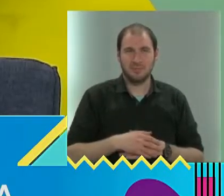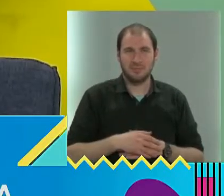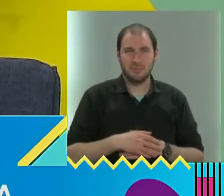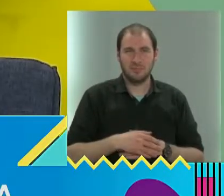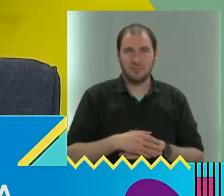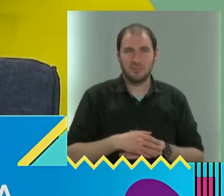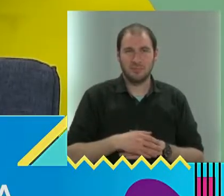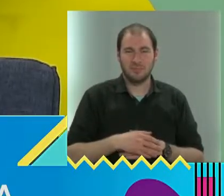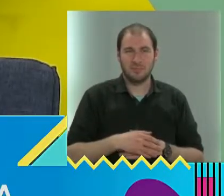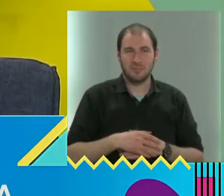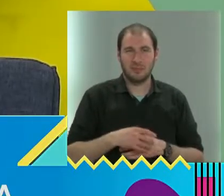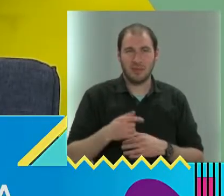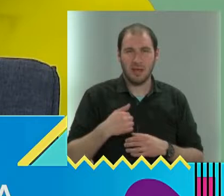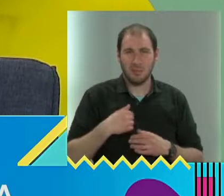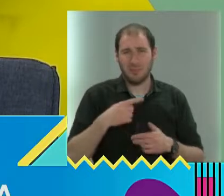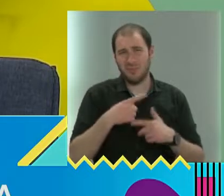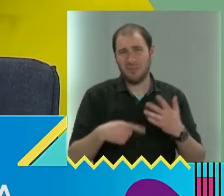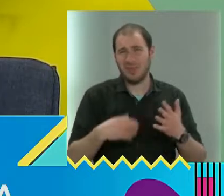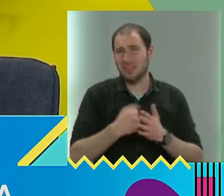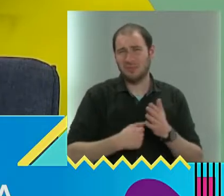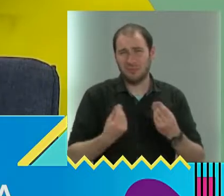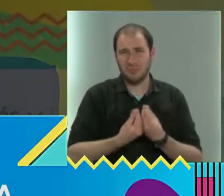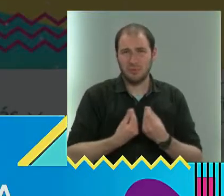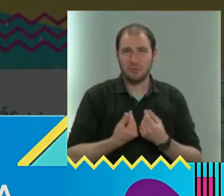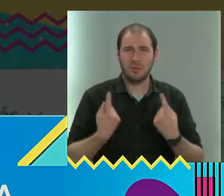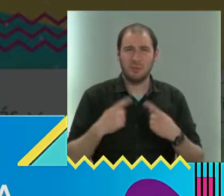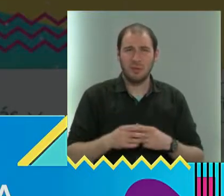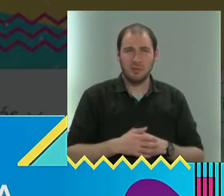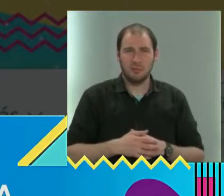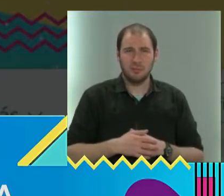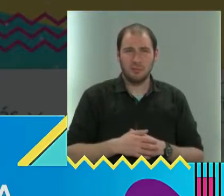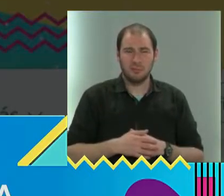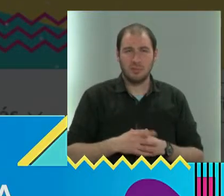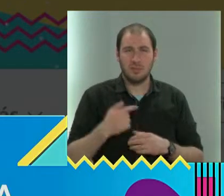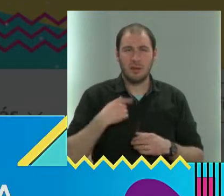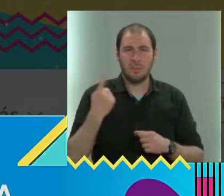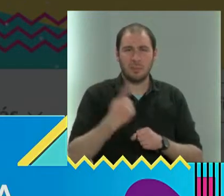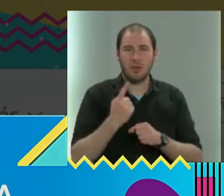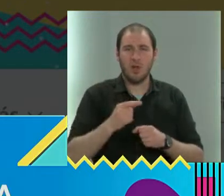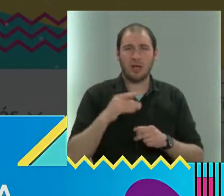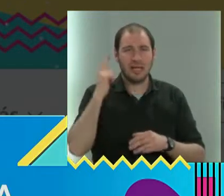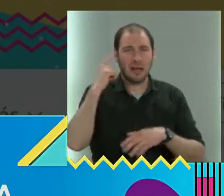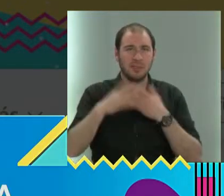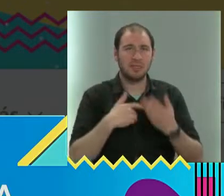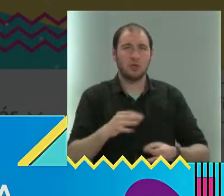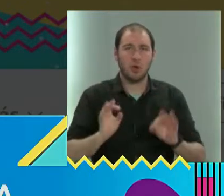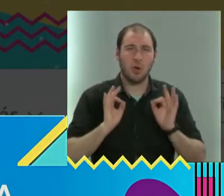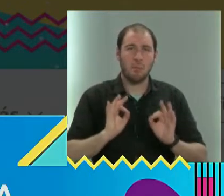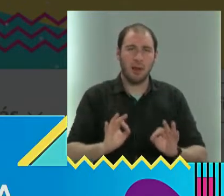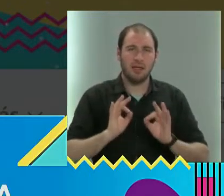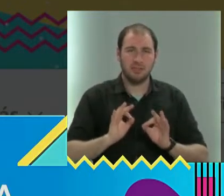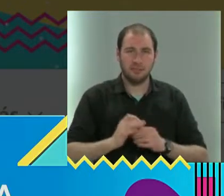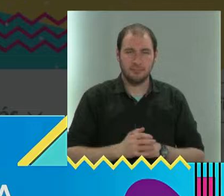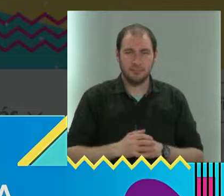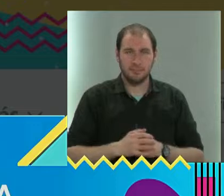Y para mí, bueno, hay un abanico de desafíos, pero yo priorizaría la formación integral,